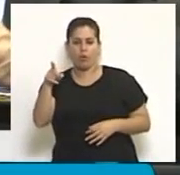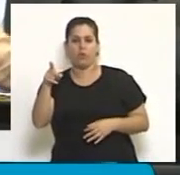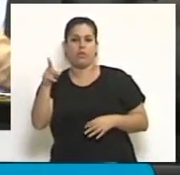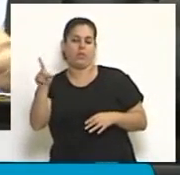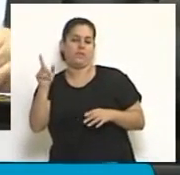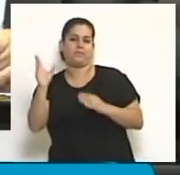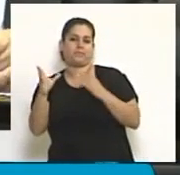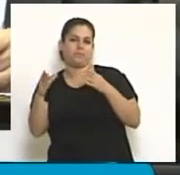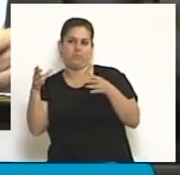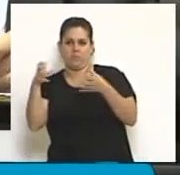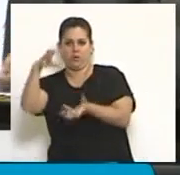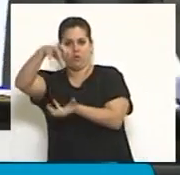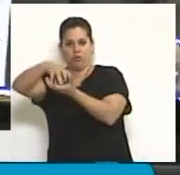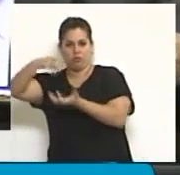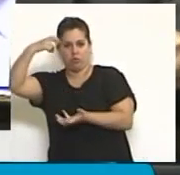este Parlamento.